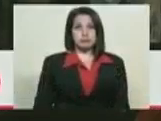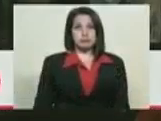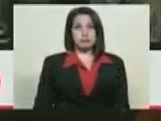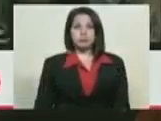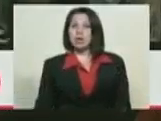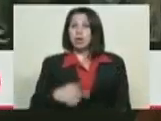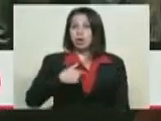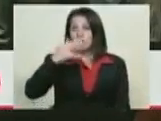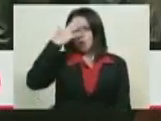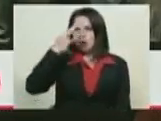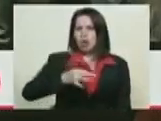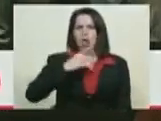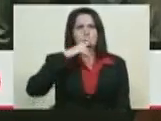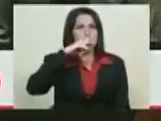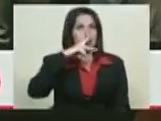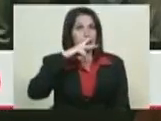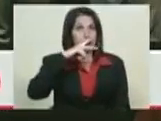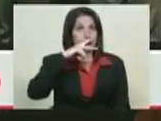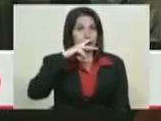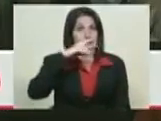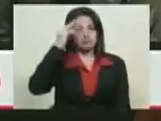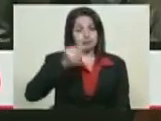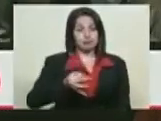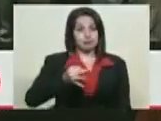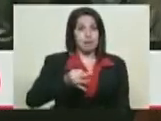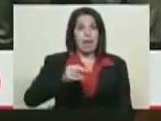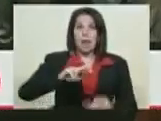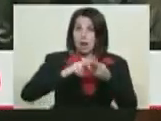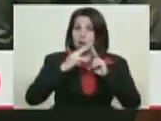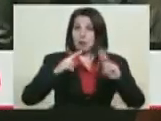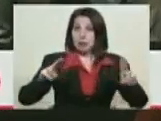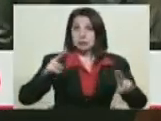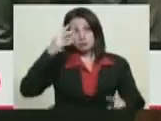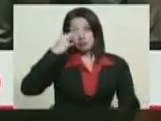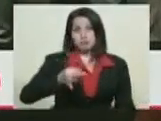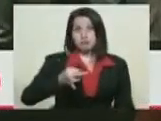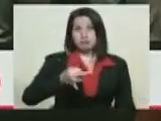Yo creo en la palabra, creo en la paz,